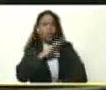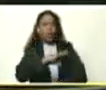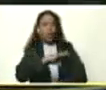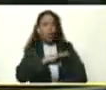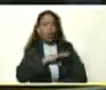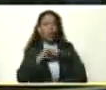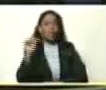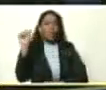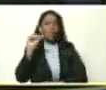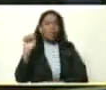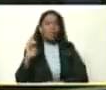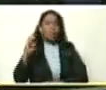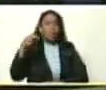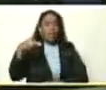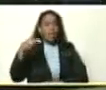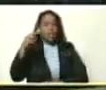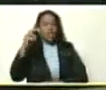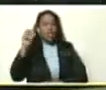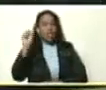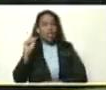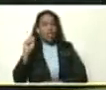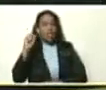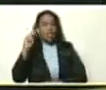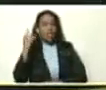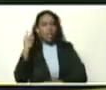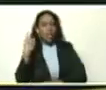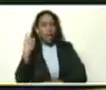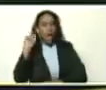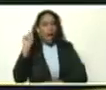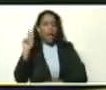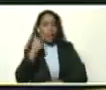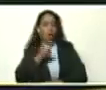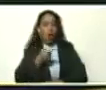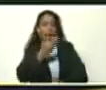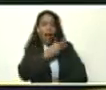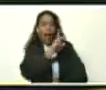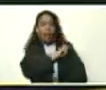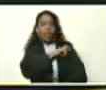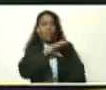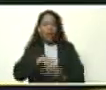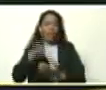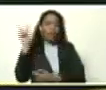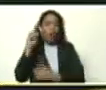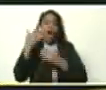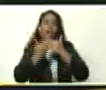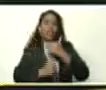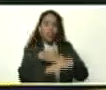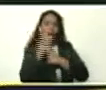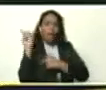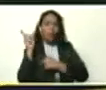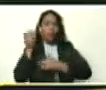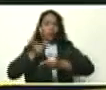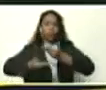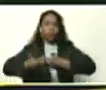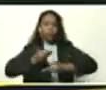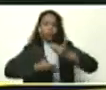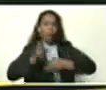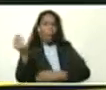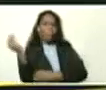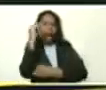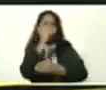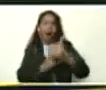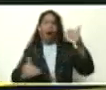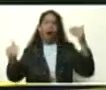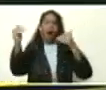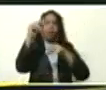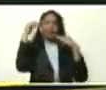Seçki Mutebelioglu. Ha dicho el jefe de Estado venezolano, han avanzado estas relaciones al más alto